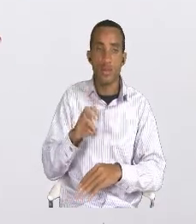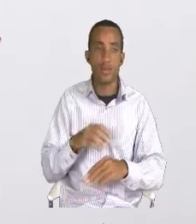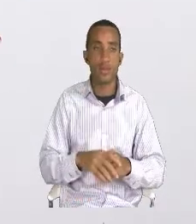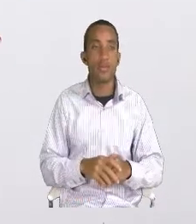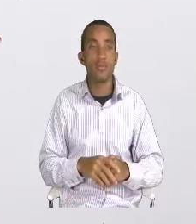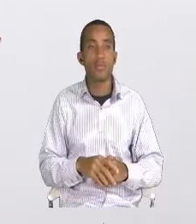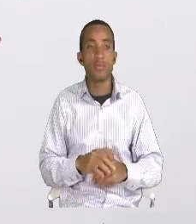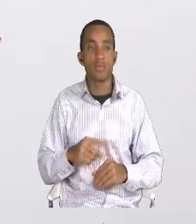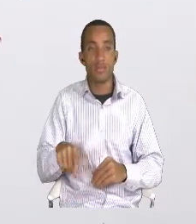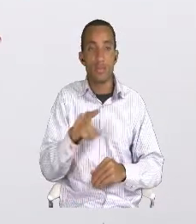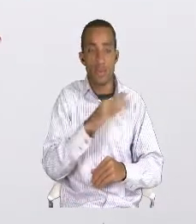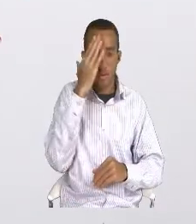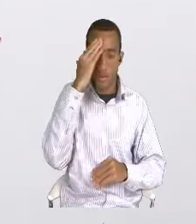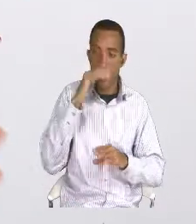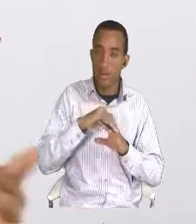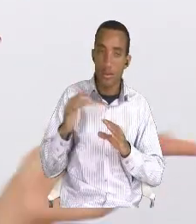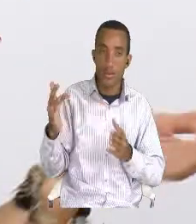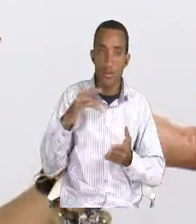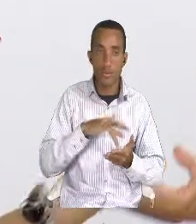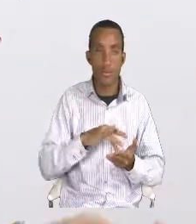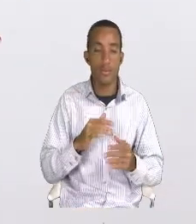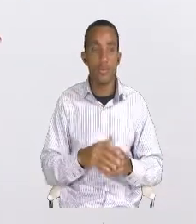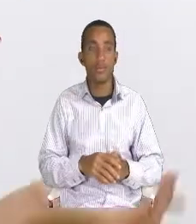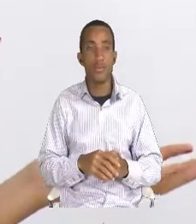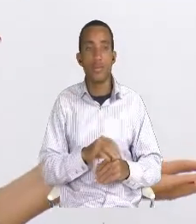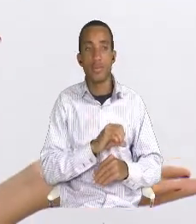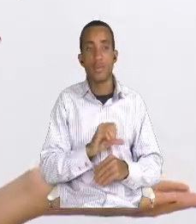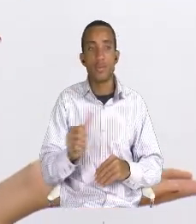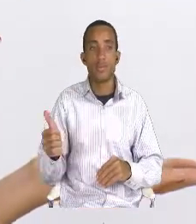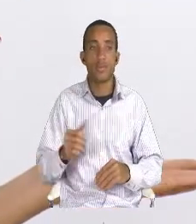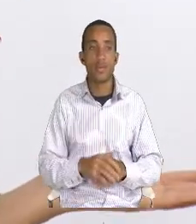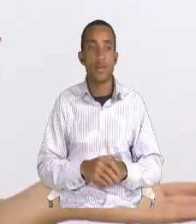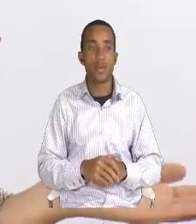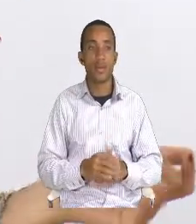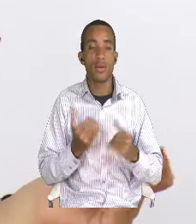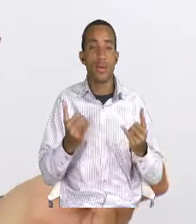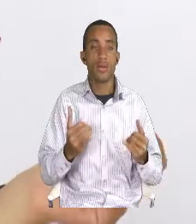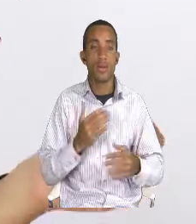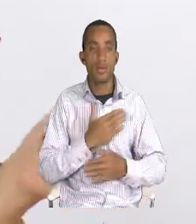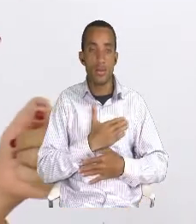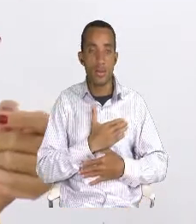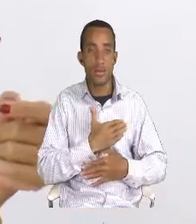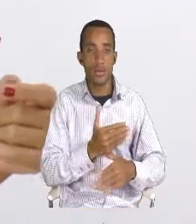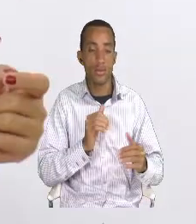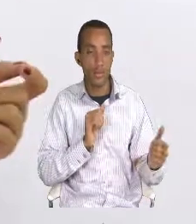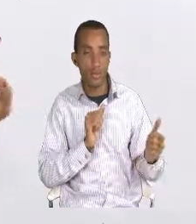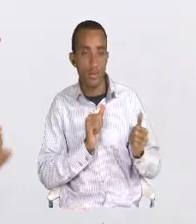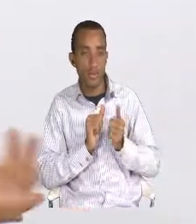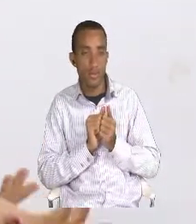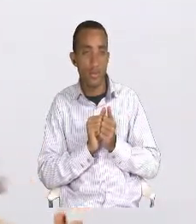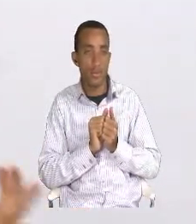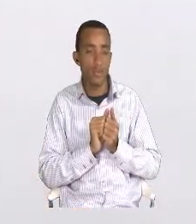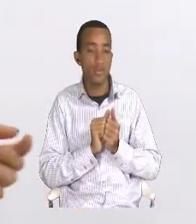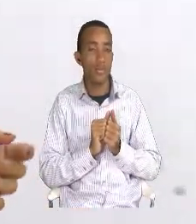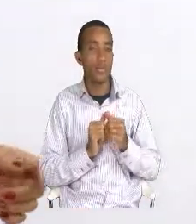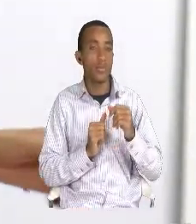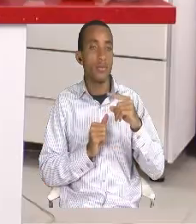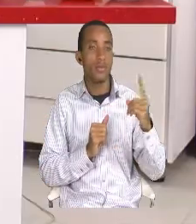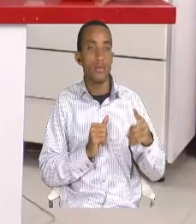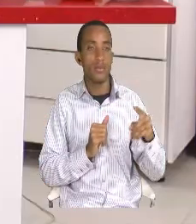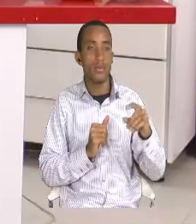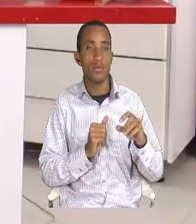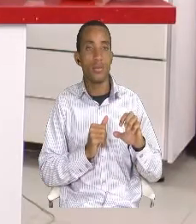saben, invitados a Miuma Boutique. Ahora sí, me voy para el otro lado del set porque llega el momento de saludar a mi querido compañero Sergio Andrés Silva, que ya llega aquí